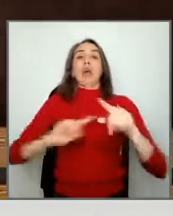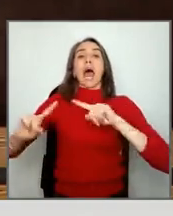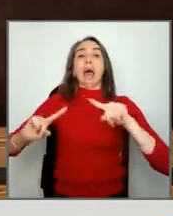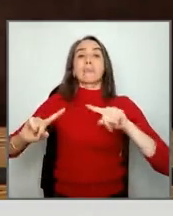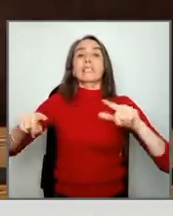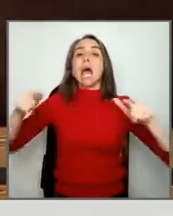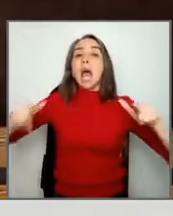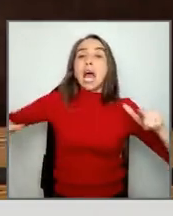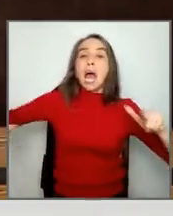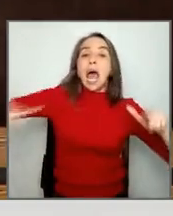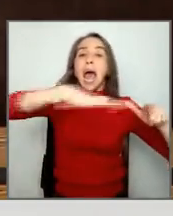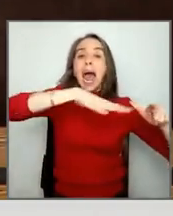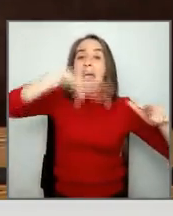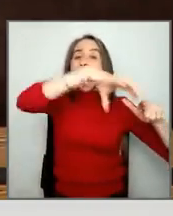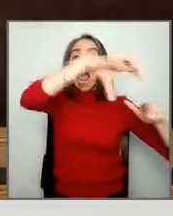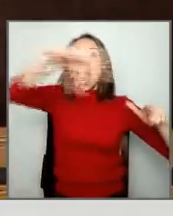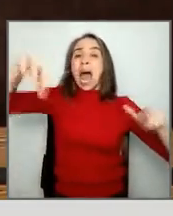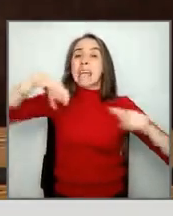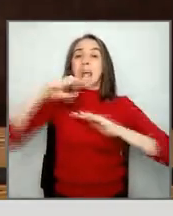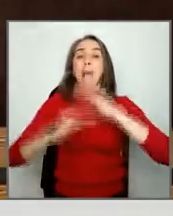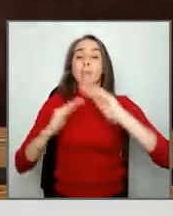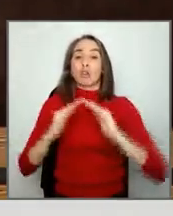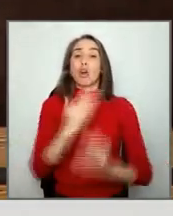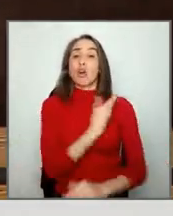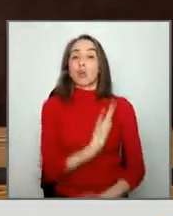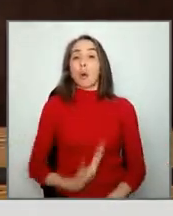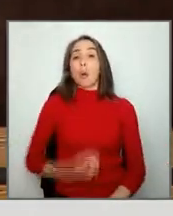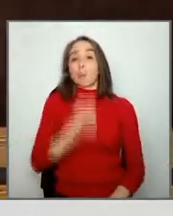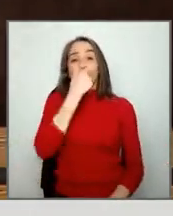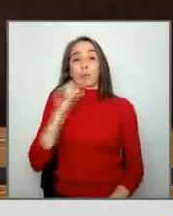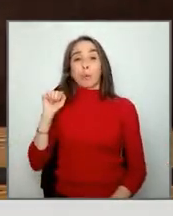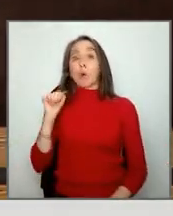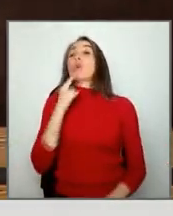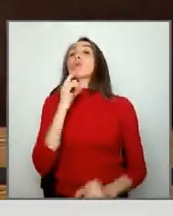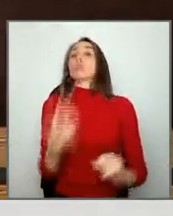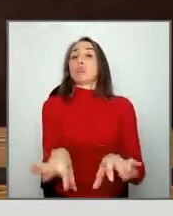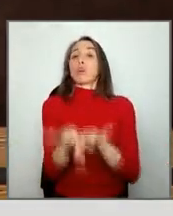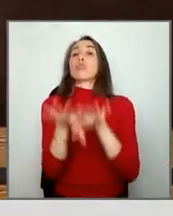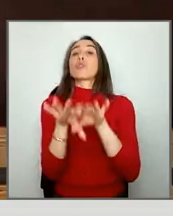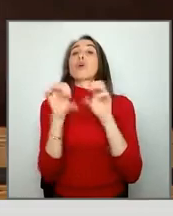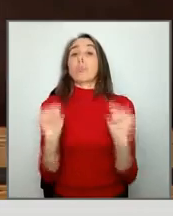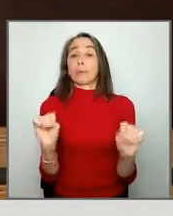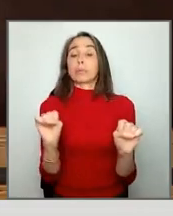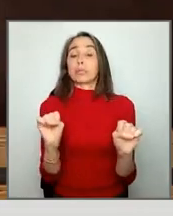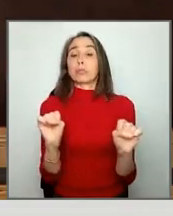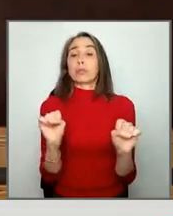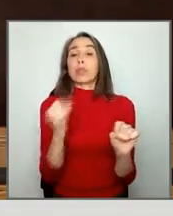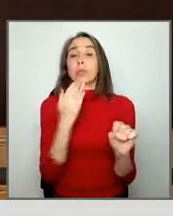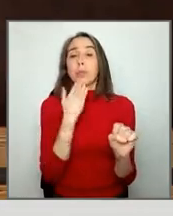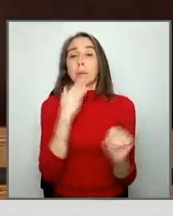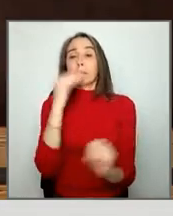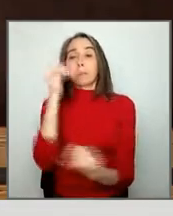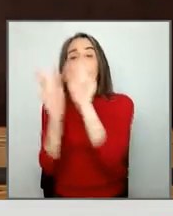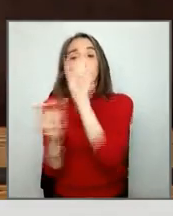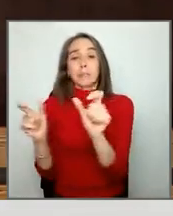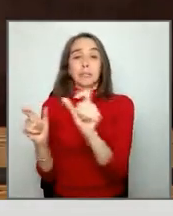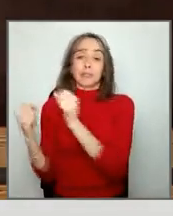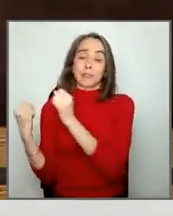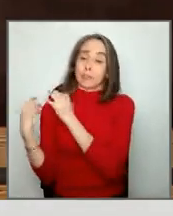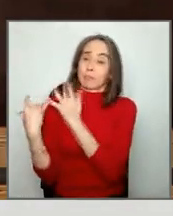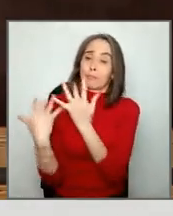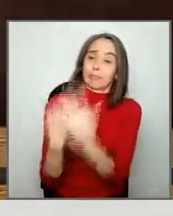un firme compromiso de nuestro gobierno sino que también ha sido una demanda de quienes durante décadas